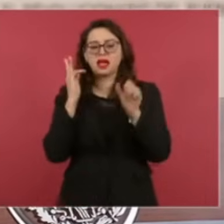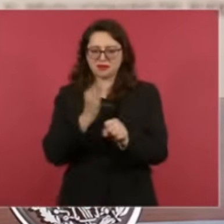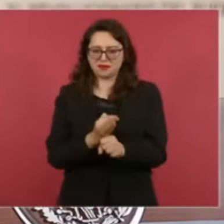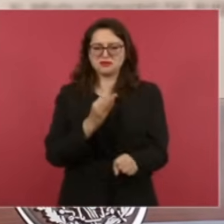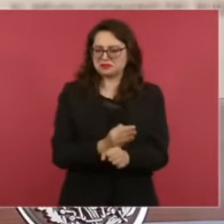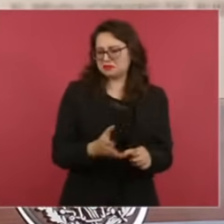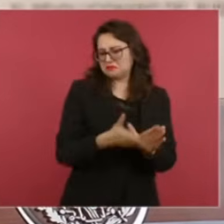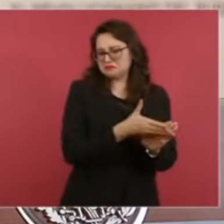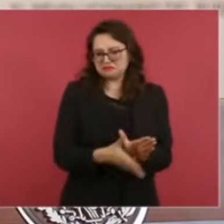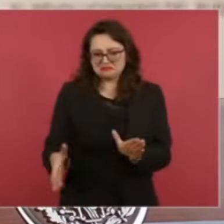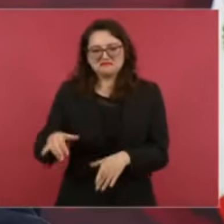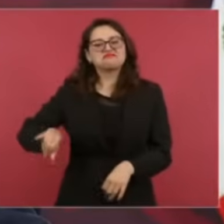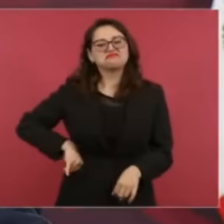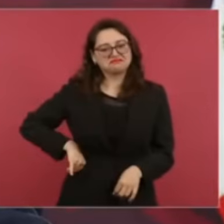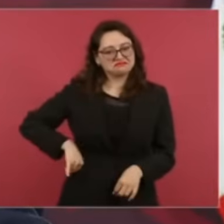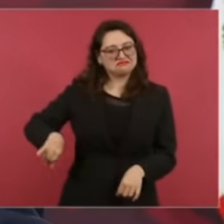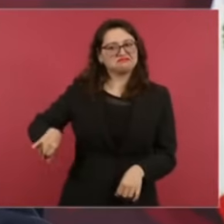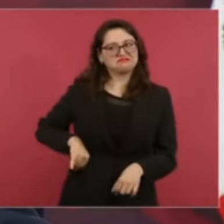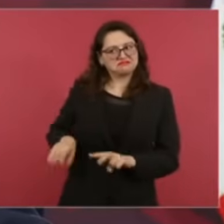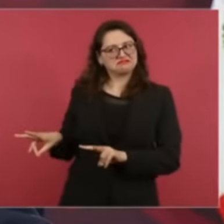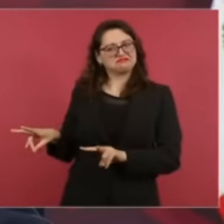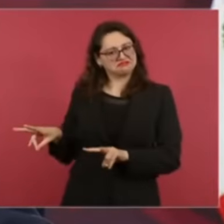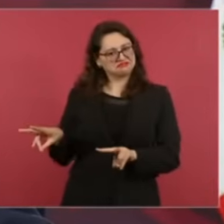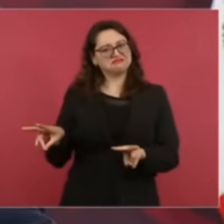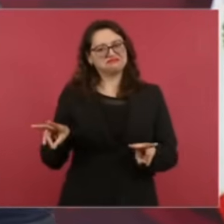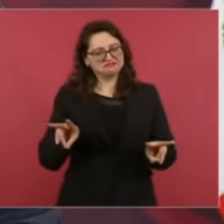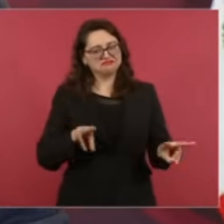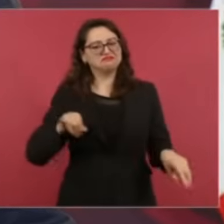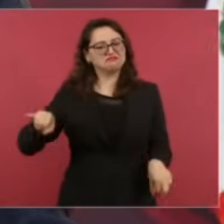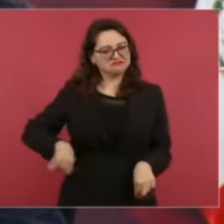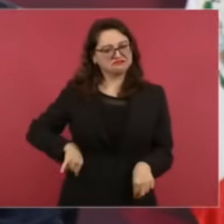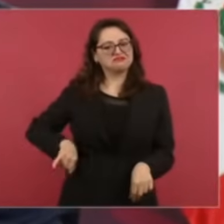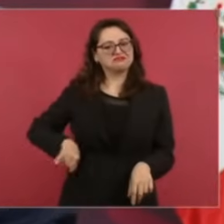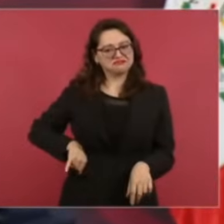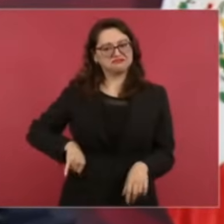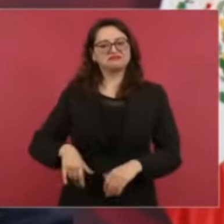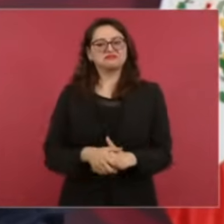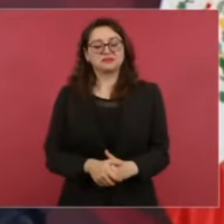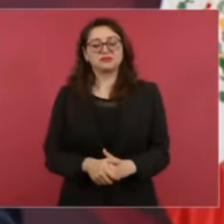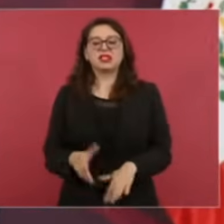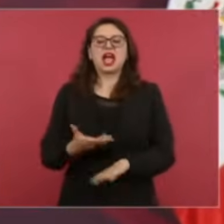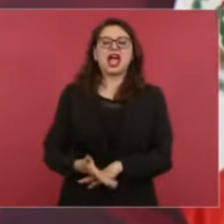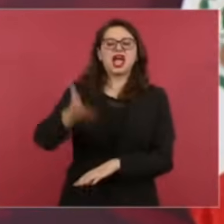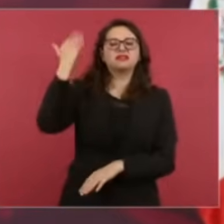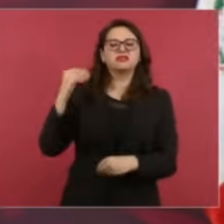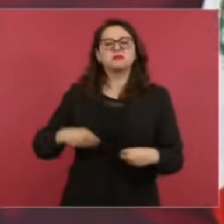muy interesantes. ¿Cómo era antes la vida? Así, plana.